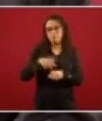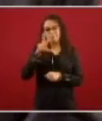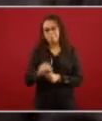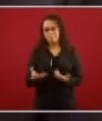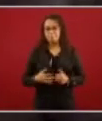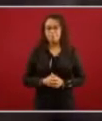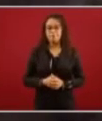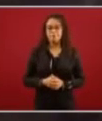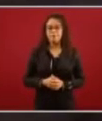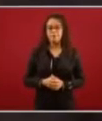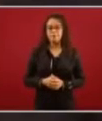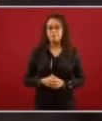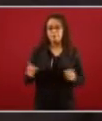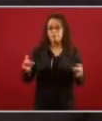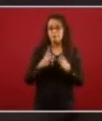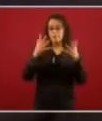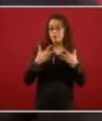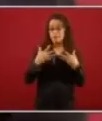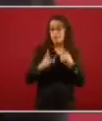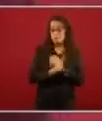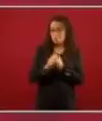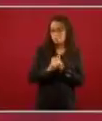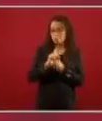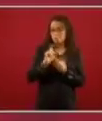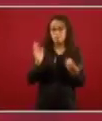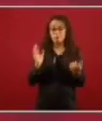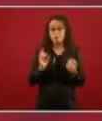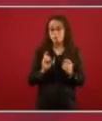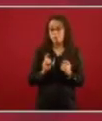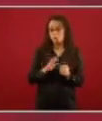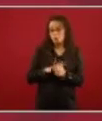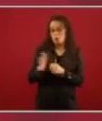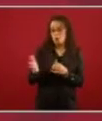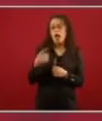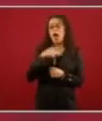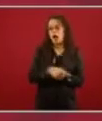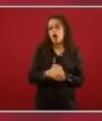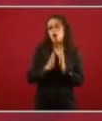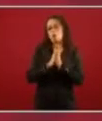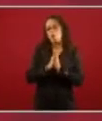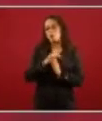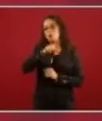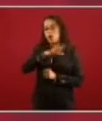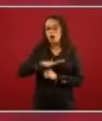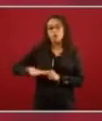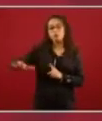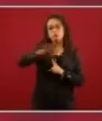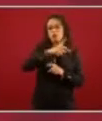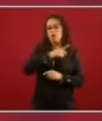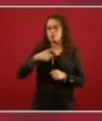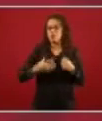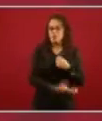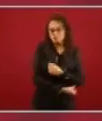Frente a la crisis, pedir que el pueblo se apriete el cinturón. Pero también tienen un respiro